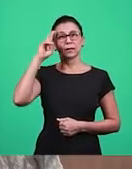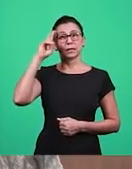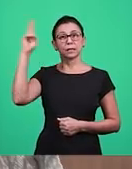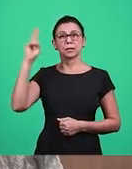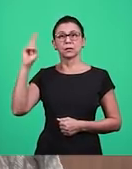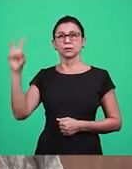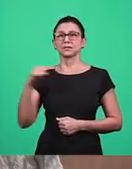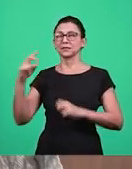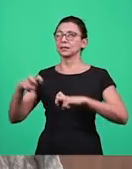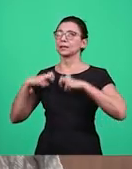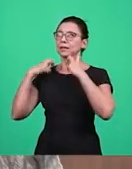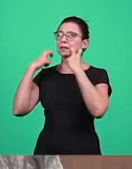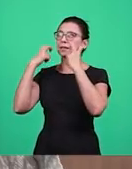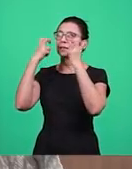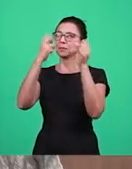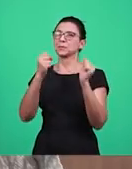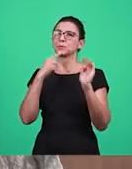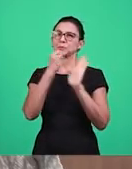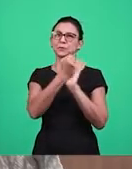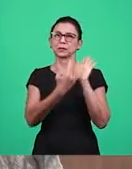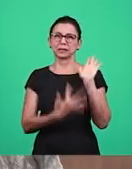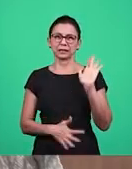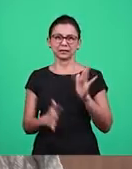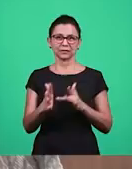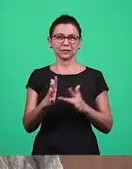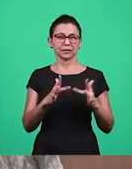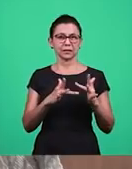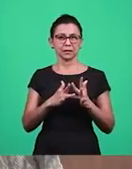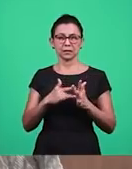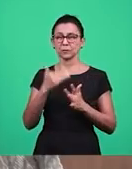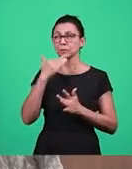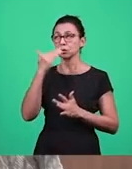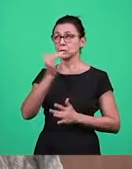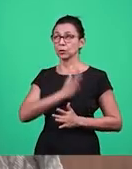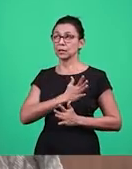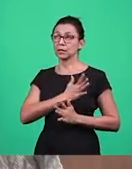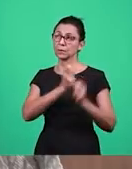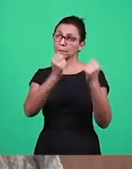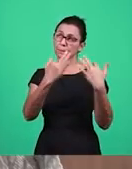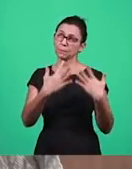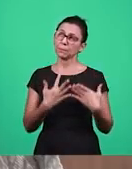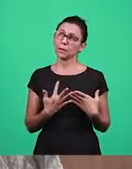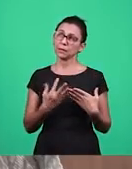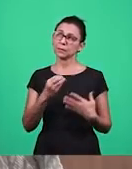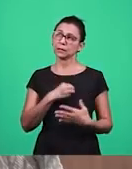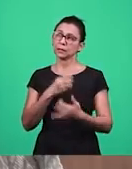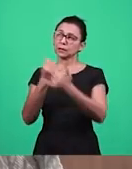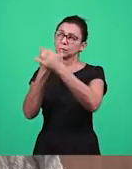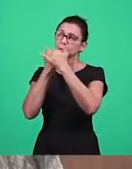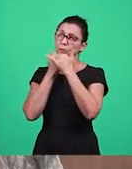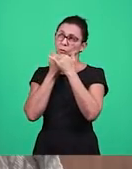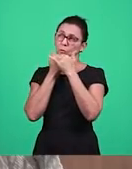Señor, nosotros clamamos por el poder que hay en la sangre de Jesús. Te suplicamos una bendición a nuestros corazones.